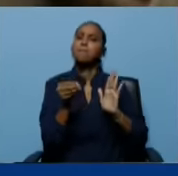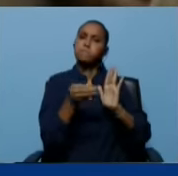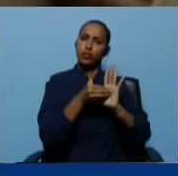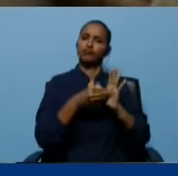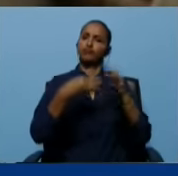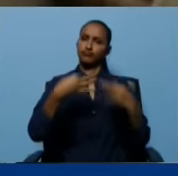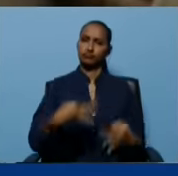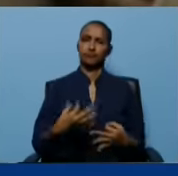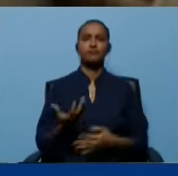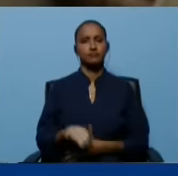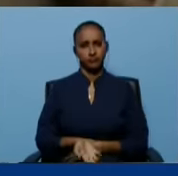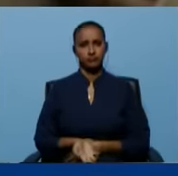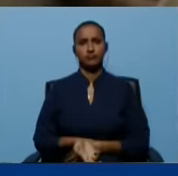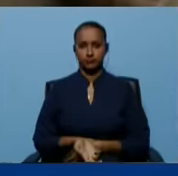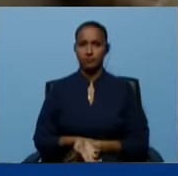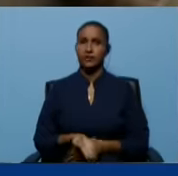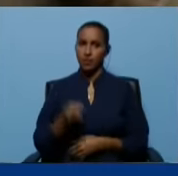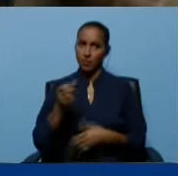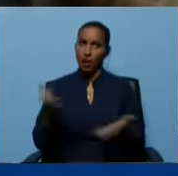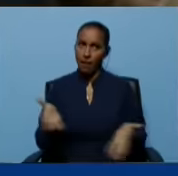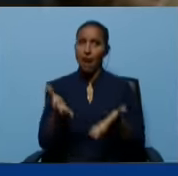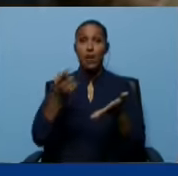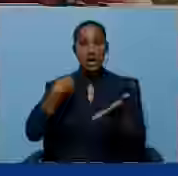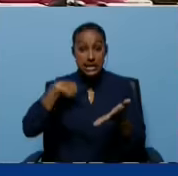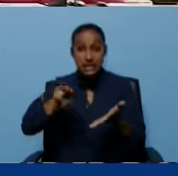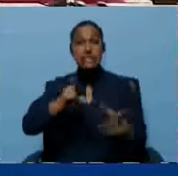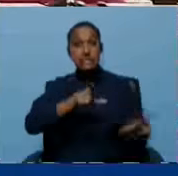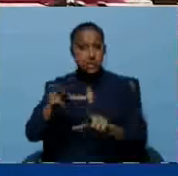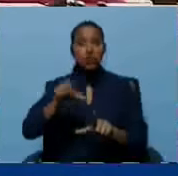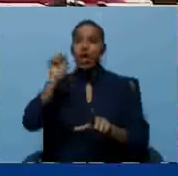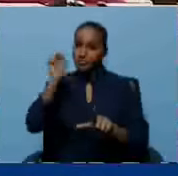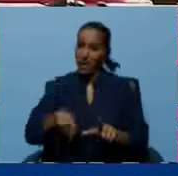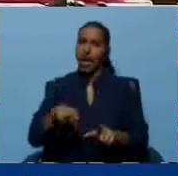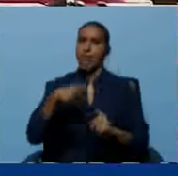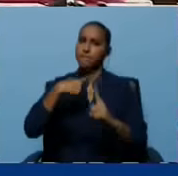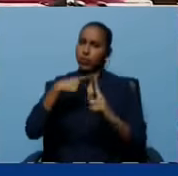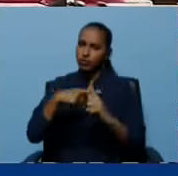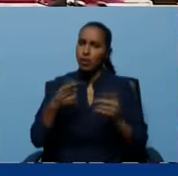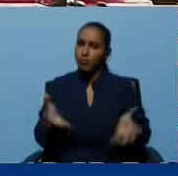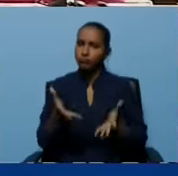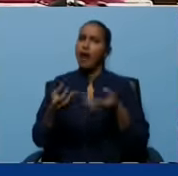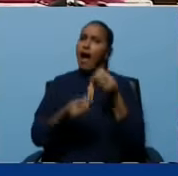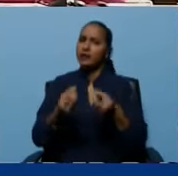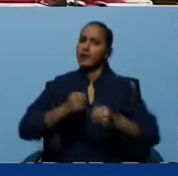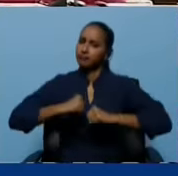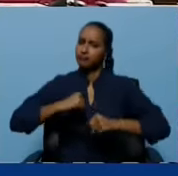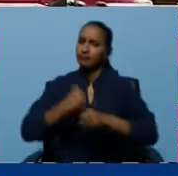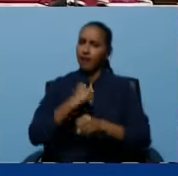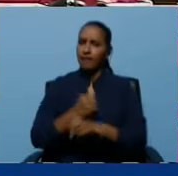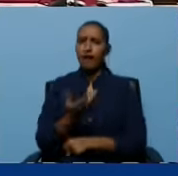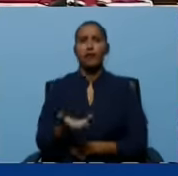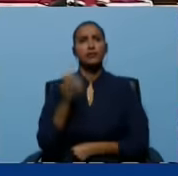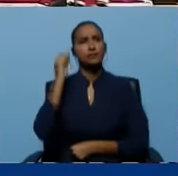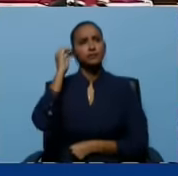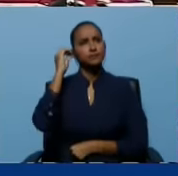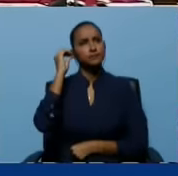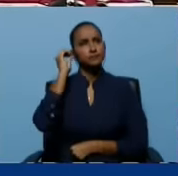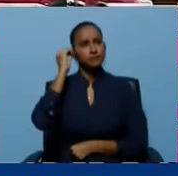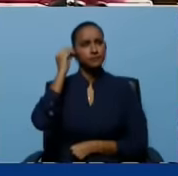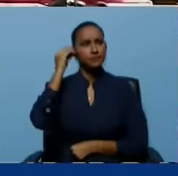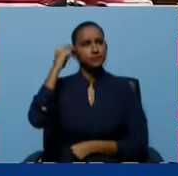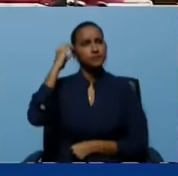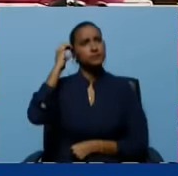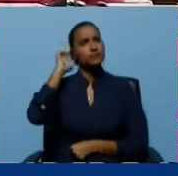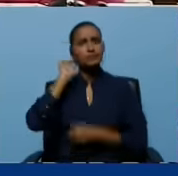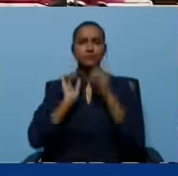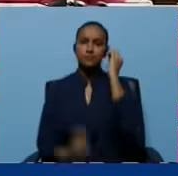Ah, bueno, si ya existe, entonces a fortalecerlo. Es una tarea donde quiero que con tu fuerza, con